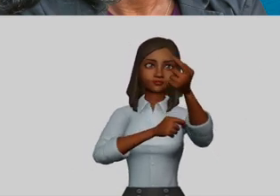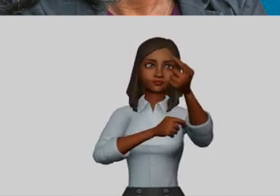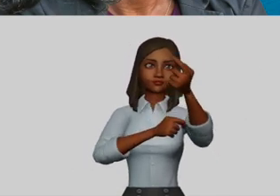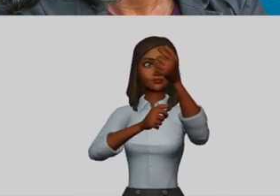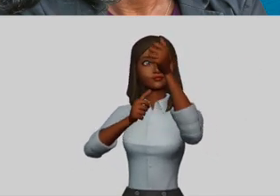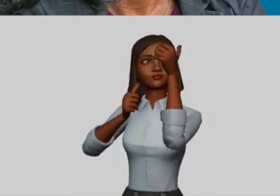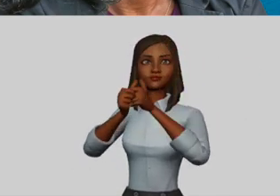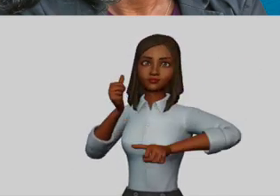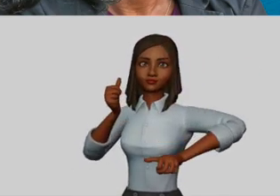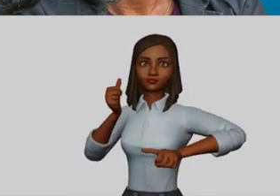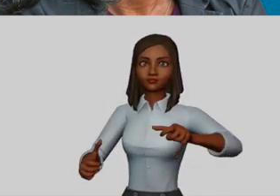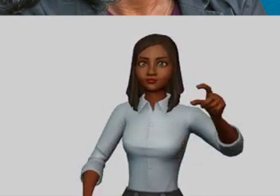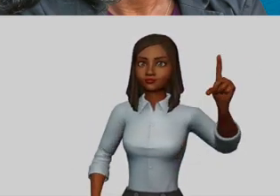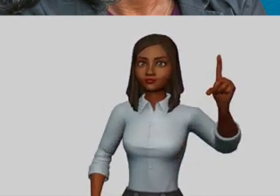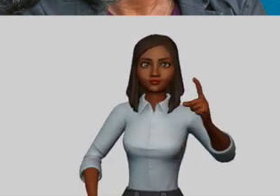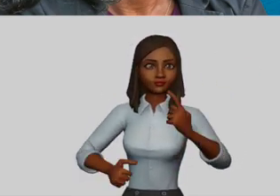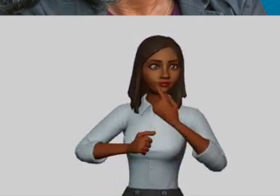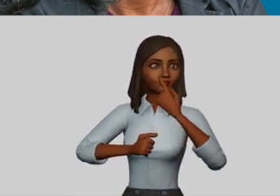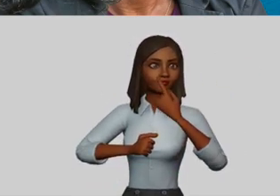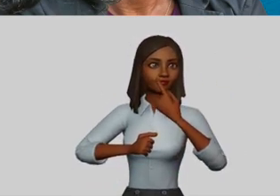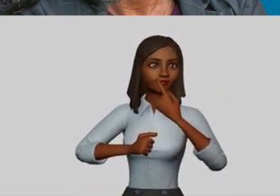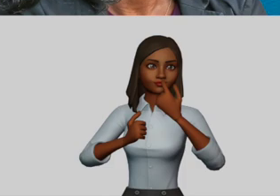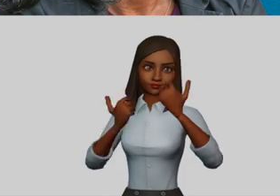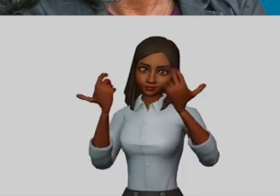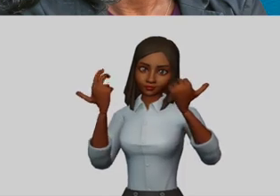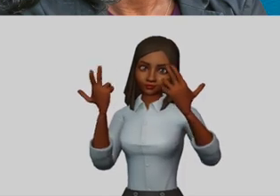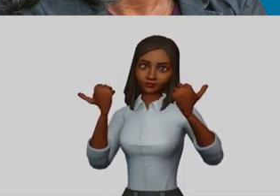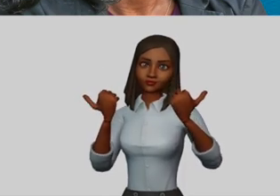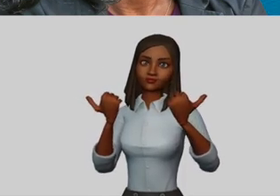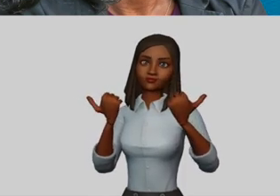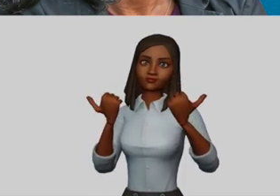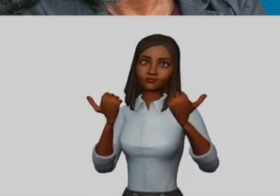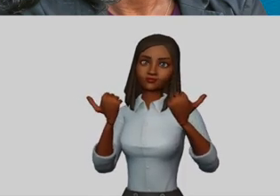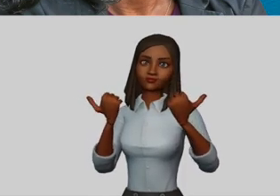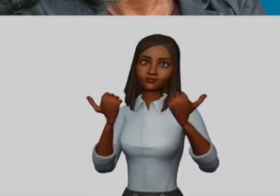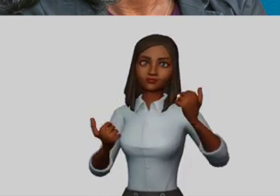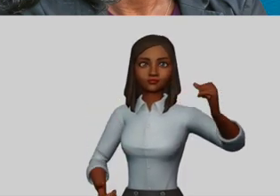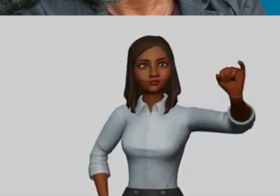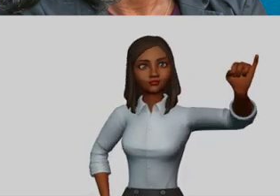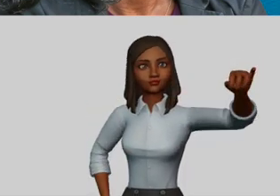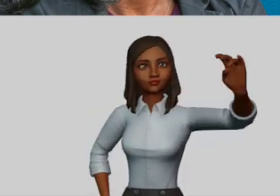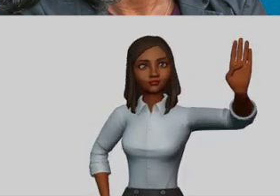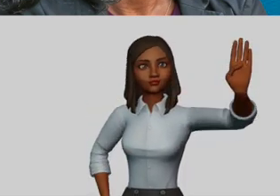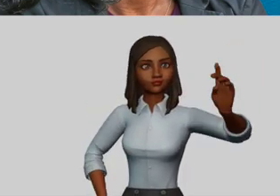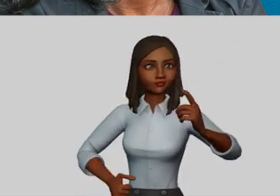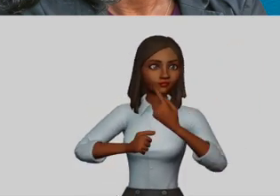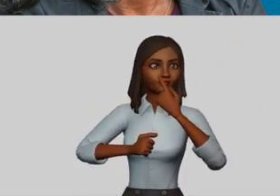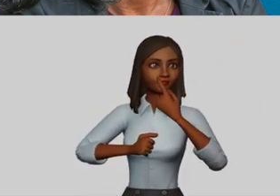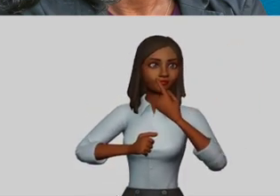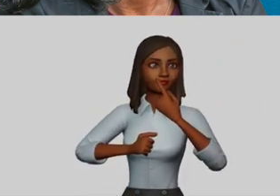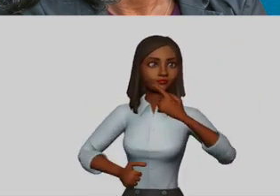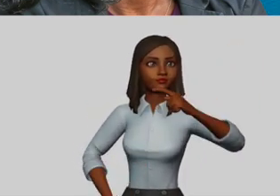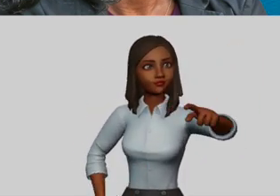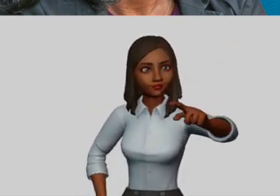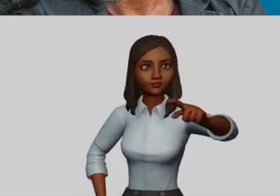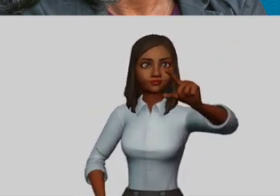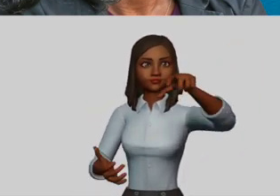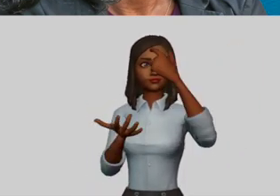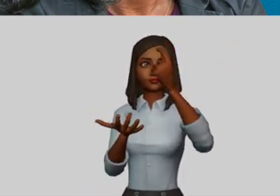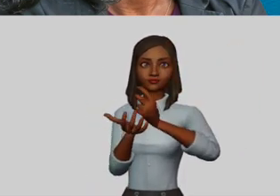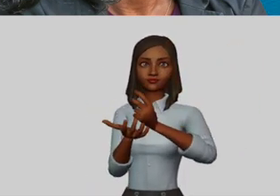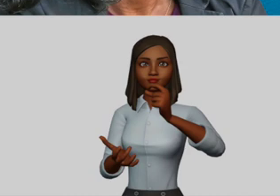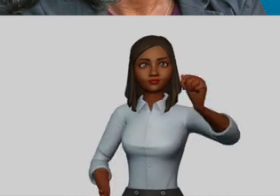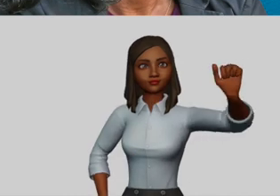que se quedó como una institución gubernamental de apoyo a la adquisición de viviendas. Y hay otras. O sea, hay